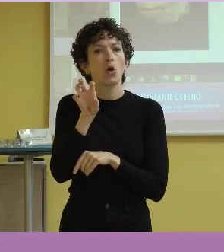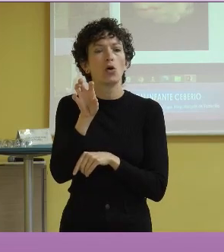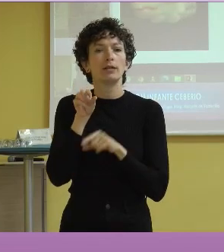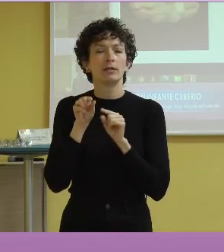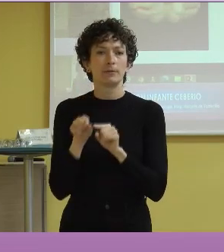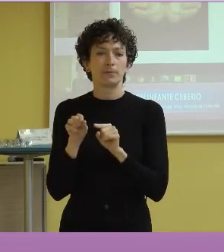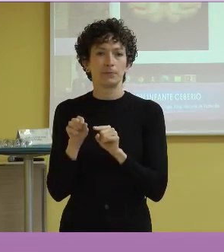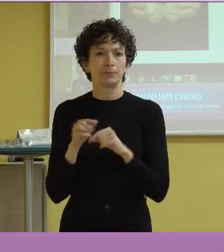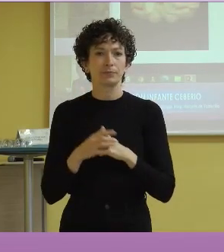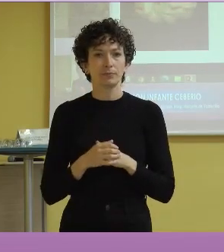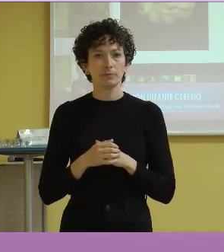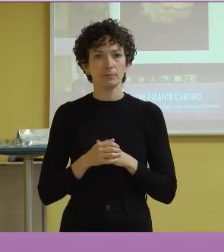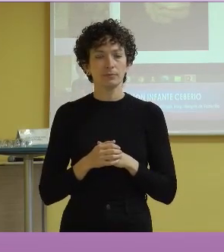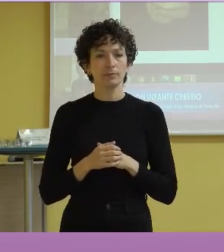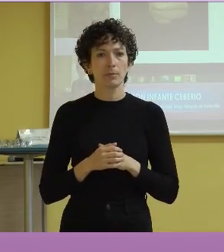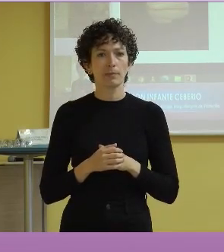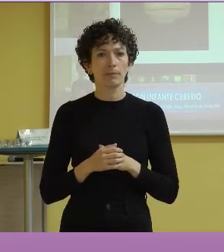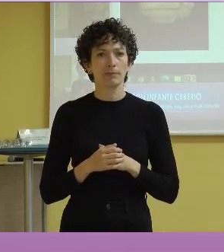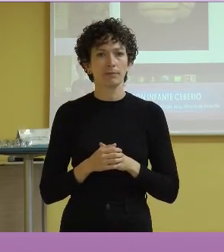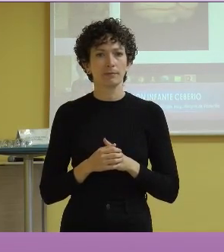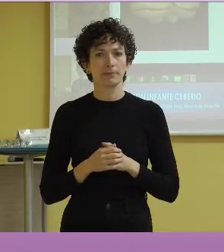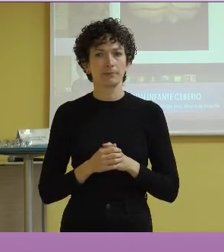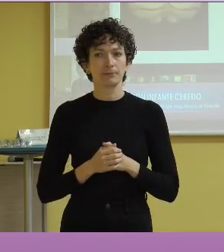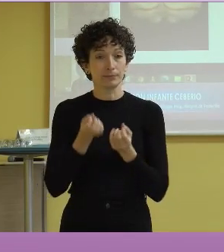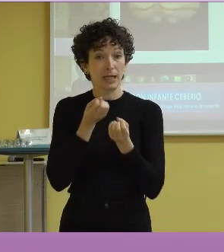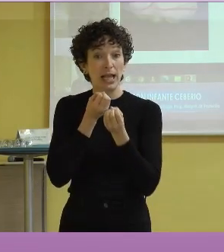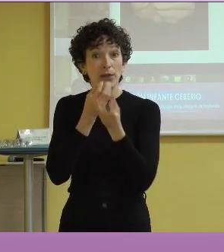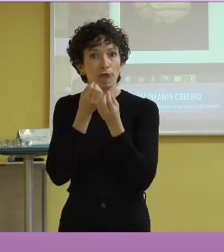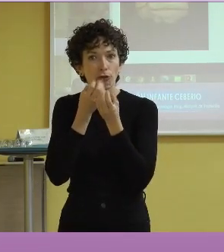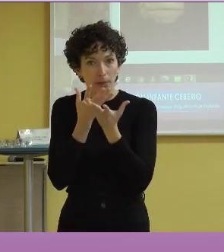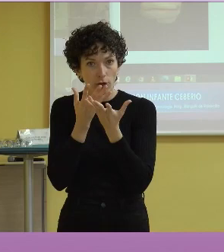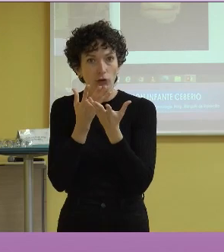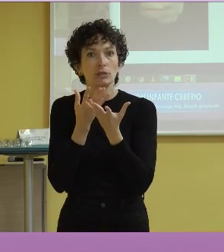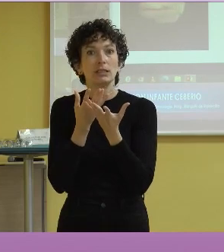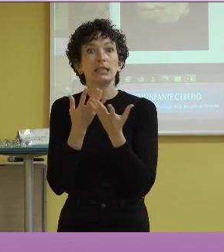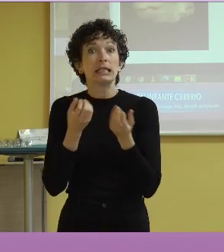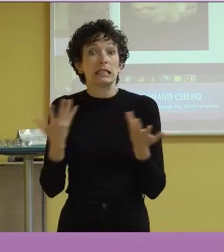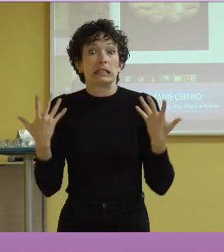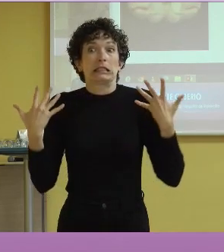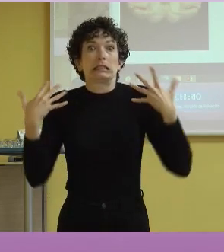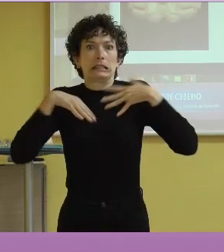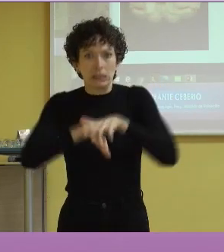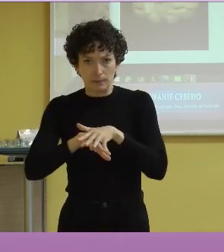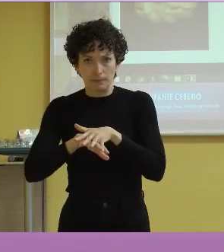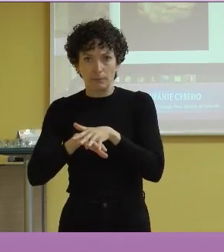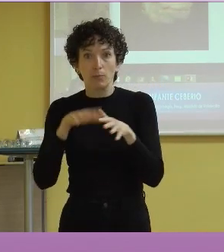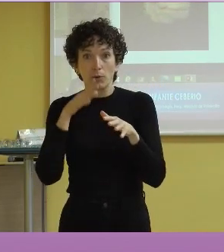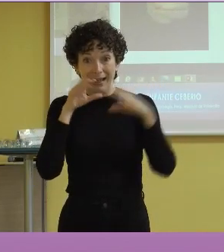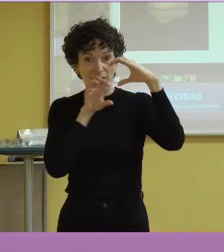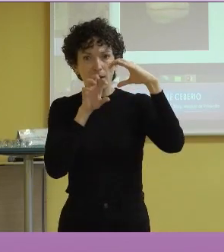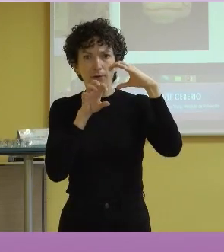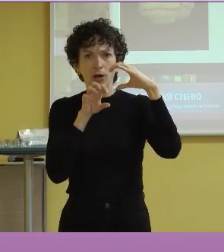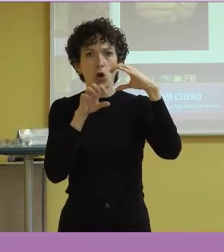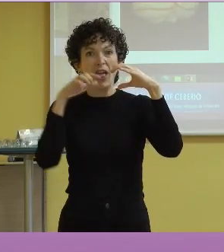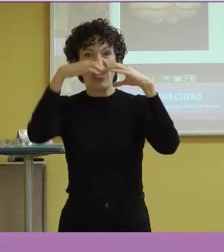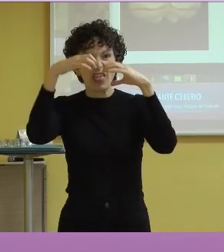centro de integración de información. El cerebelo recibe muchísima información de todas las partes